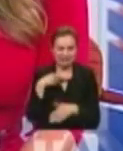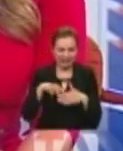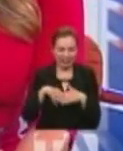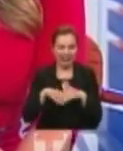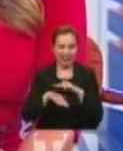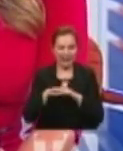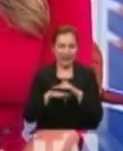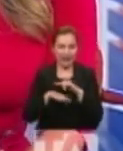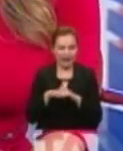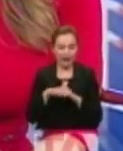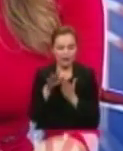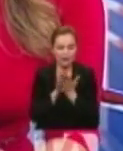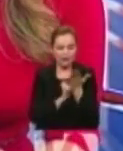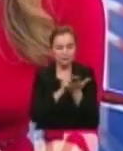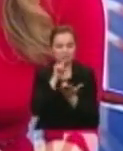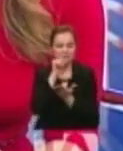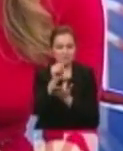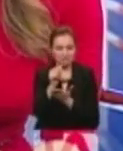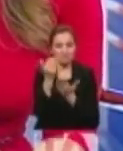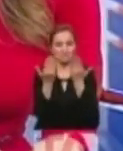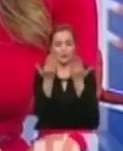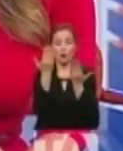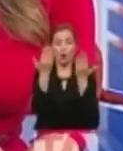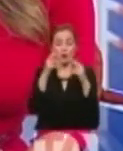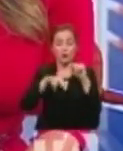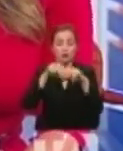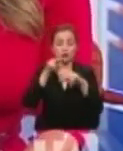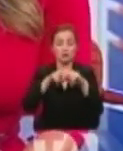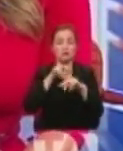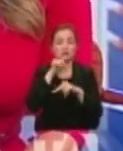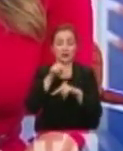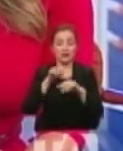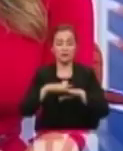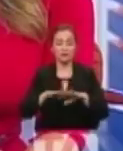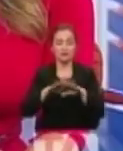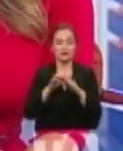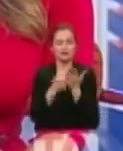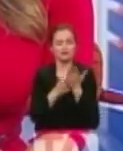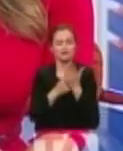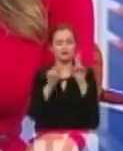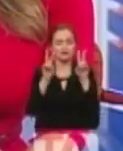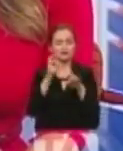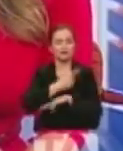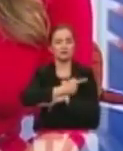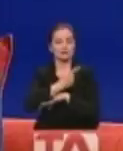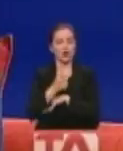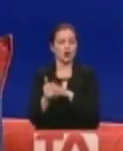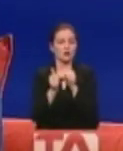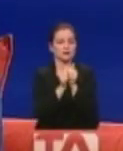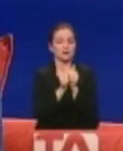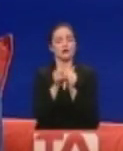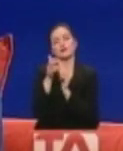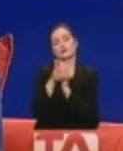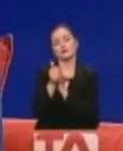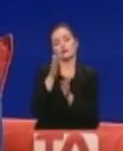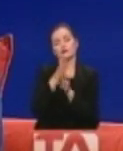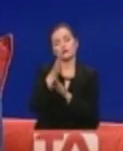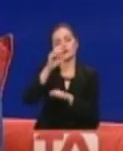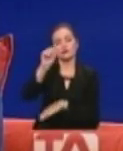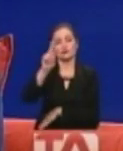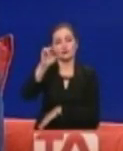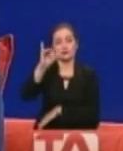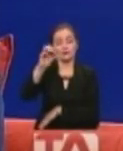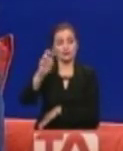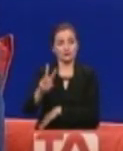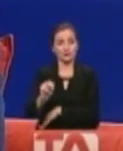proyectos inconclusos y obras por terminar. Para analizar nuestro tema del día, nos acompaña en esta mañana el experto en urbanismo, Fernando Carrión.